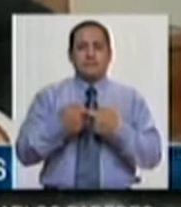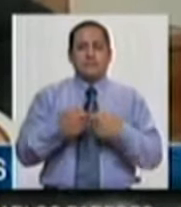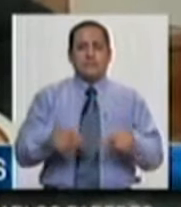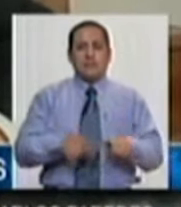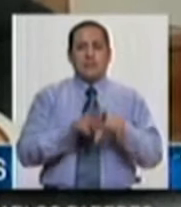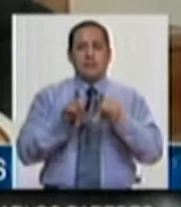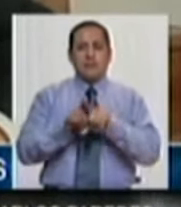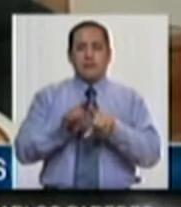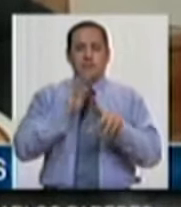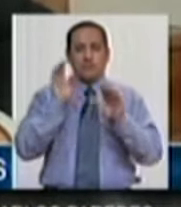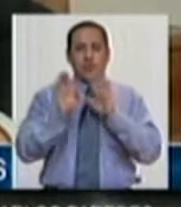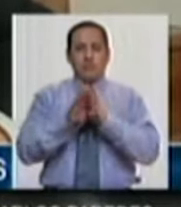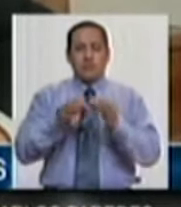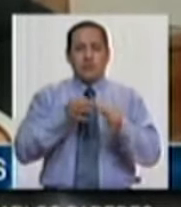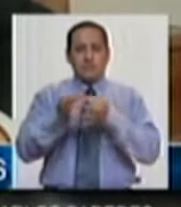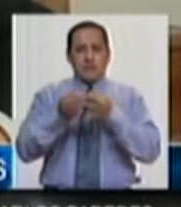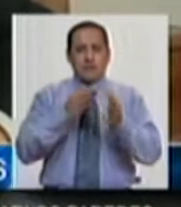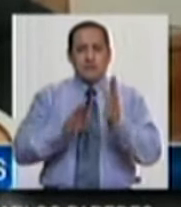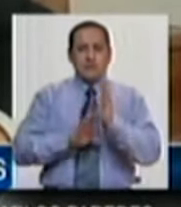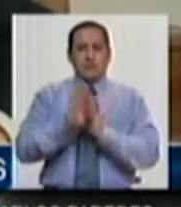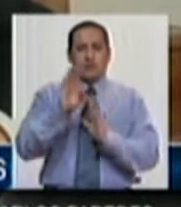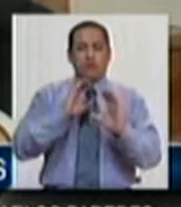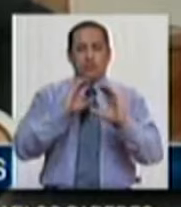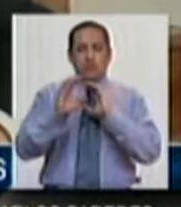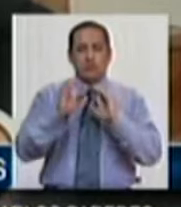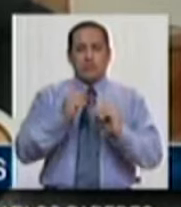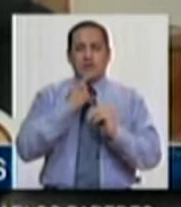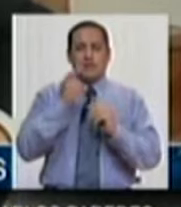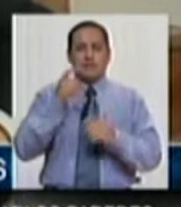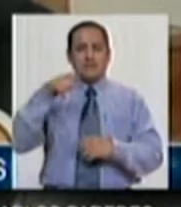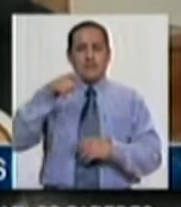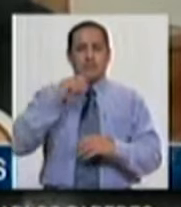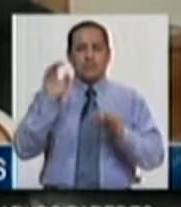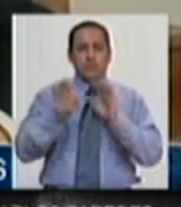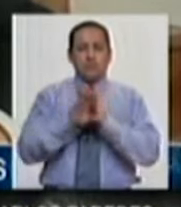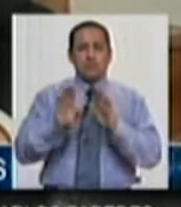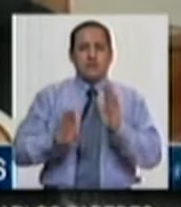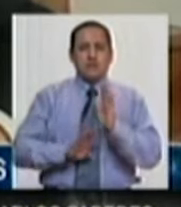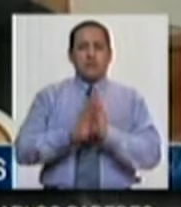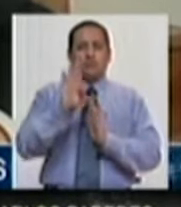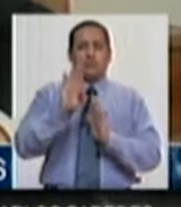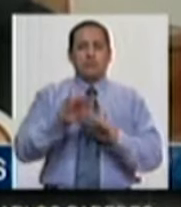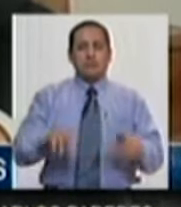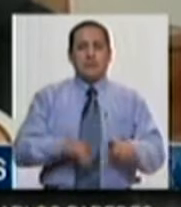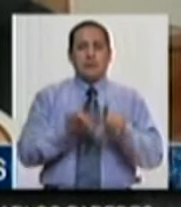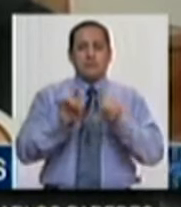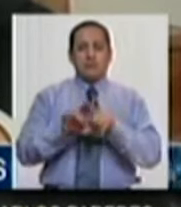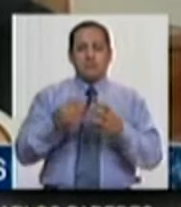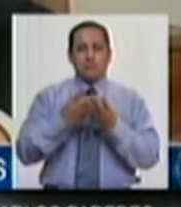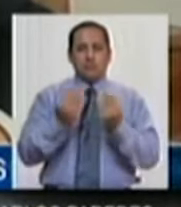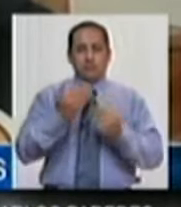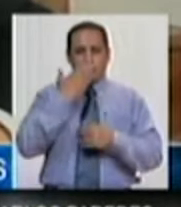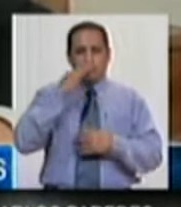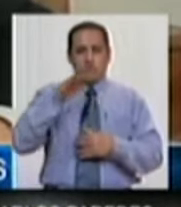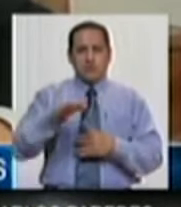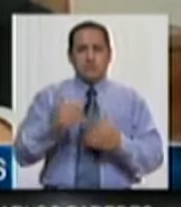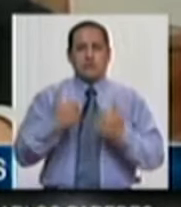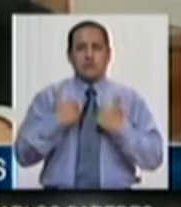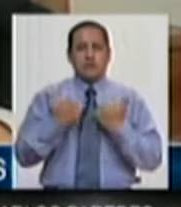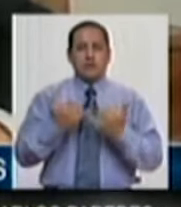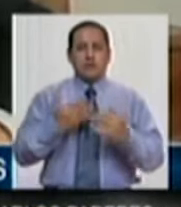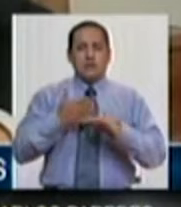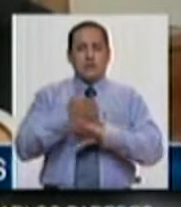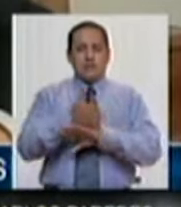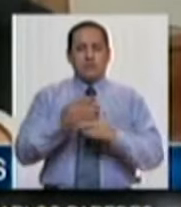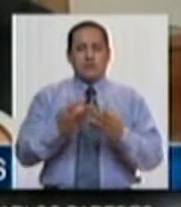es. El desarrollo de las telecomunicaciones es esencial para lograr el desarrollo, ¿no? Nuestros niños tienen que tener acceso